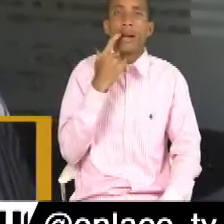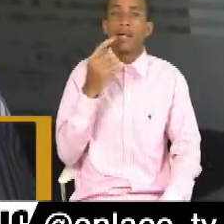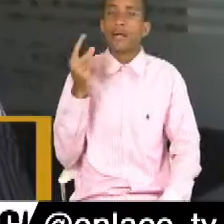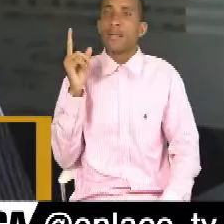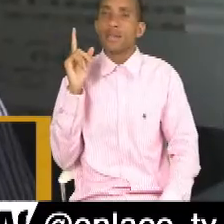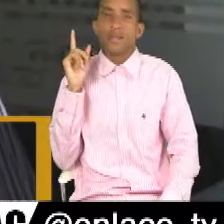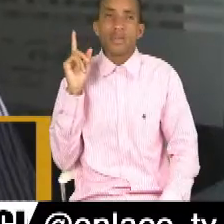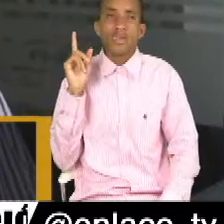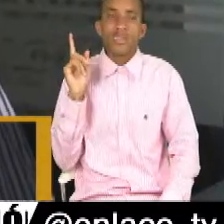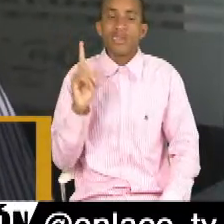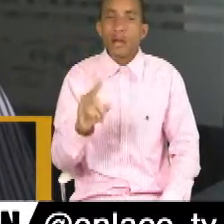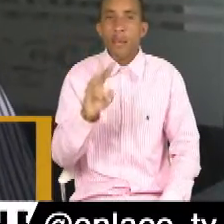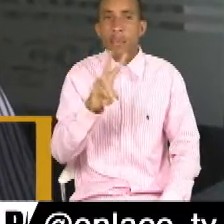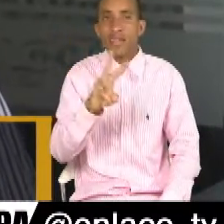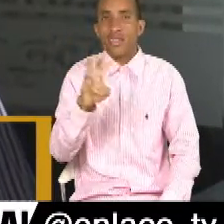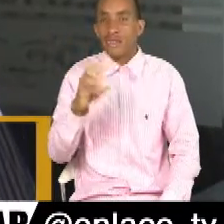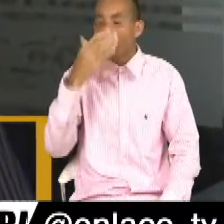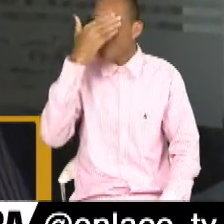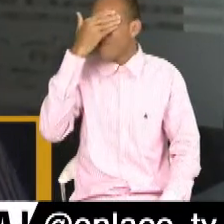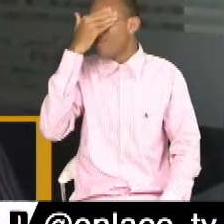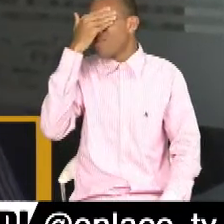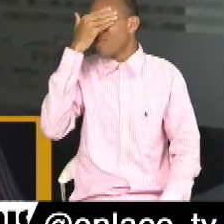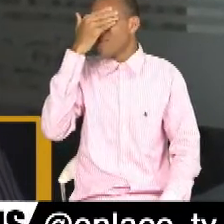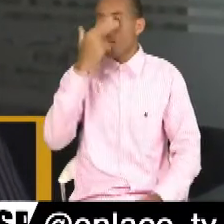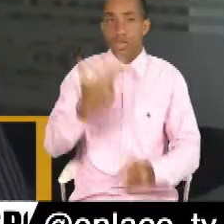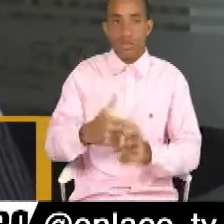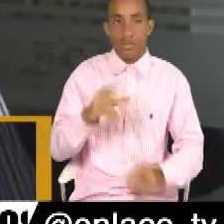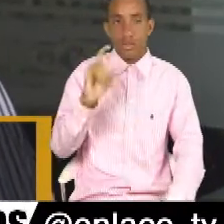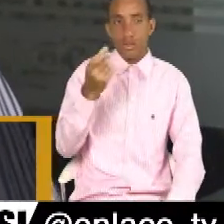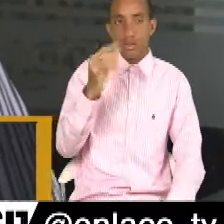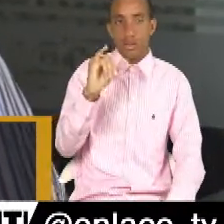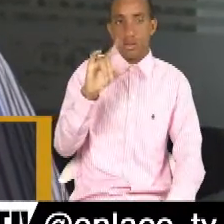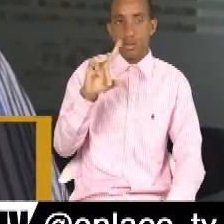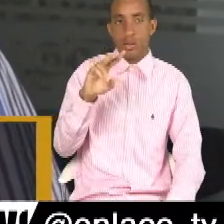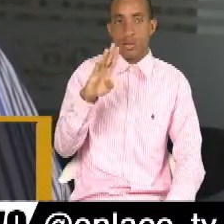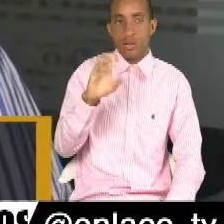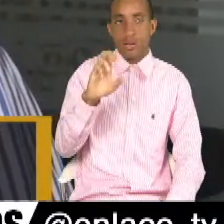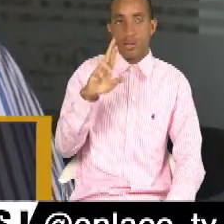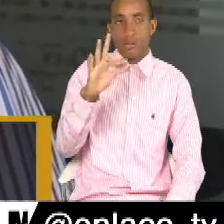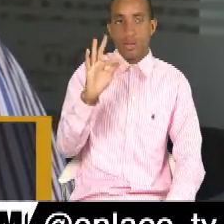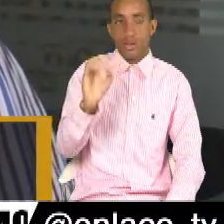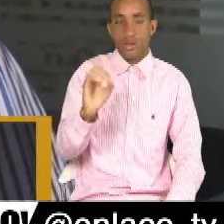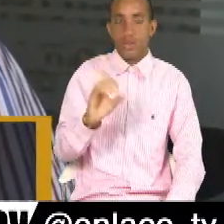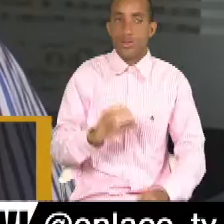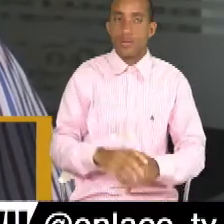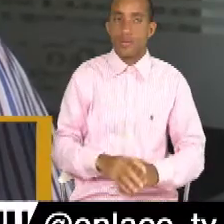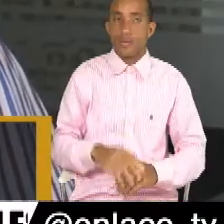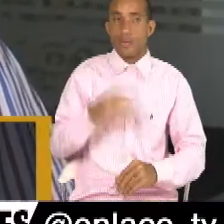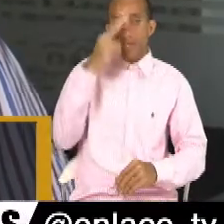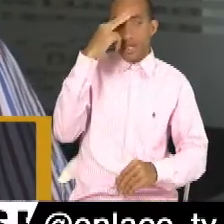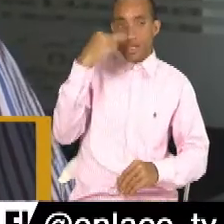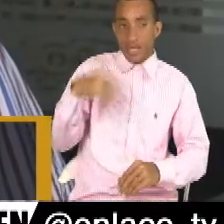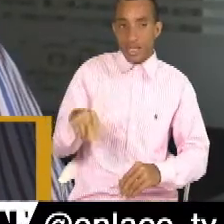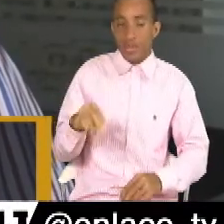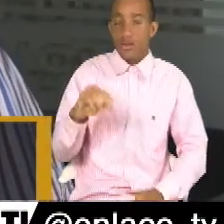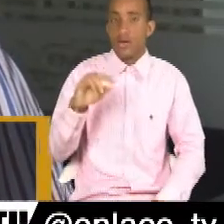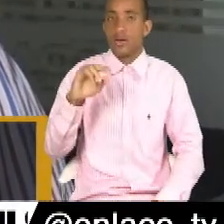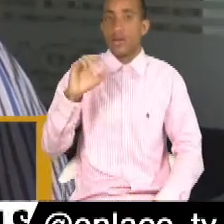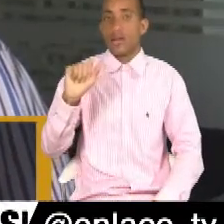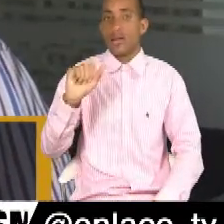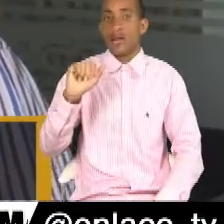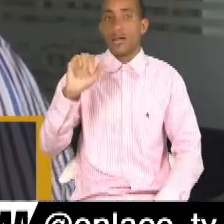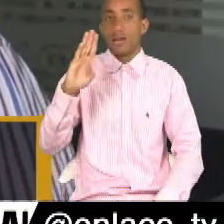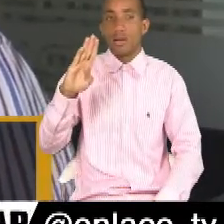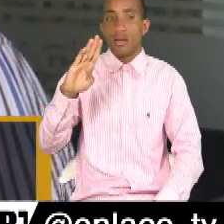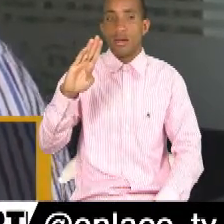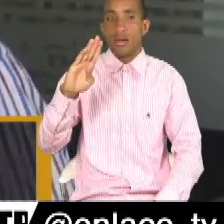Busco a mi padre, que se llama Gilberto Carvajal Castro. Él es hijo de Abraham Castro, que es el nombre de mi